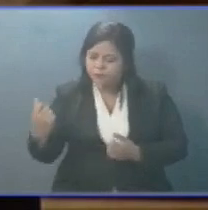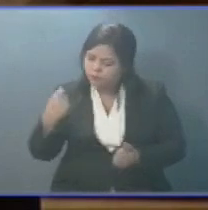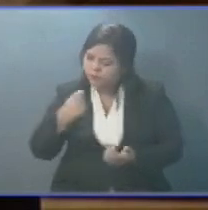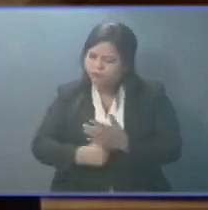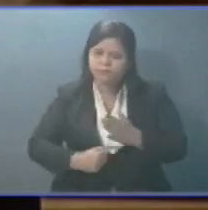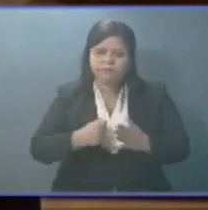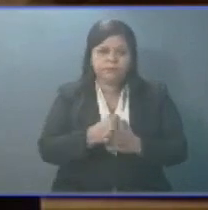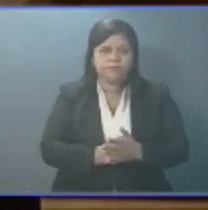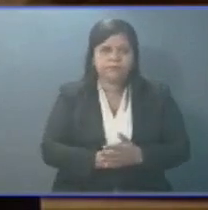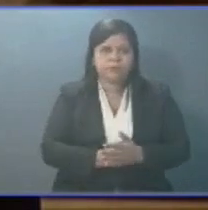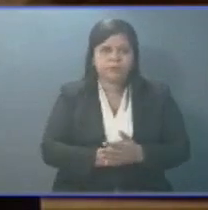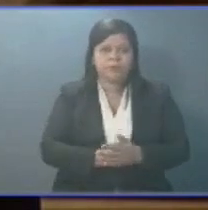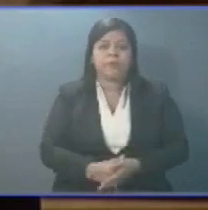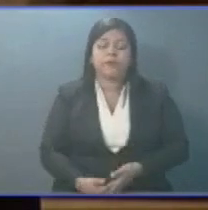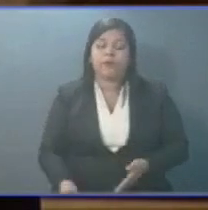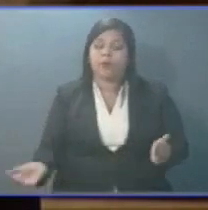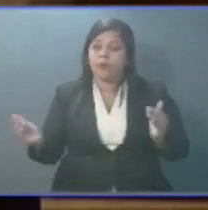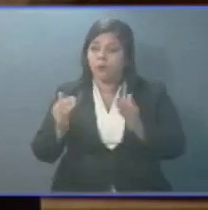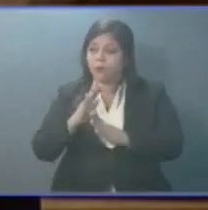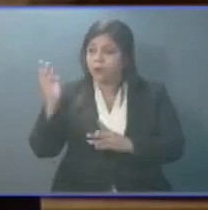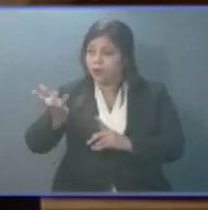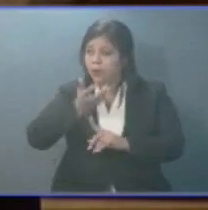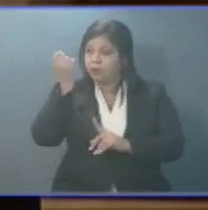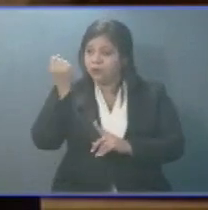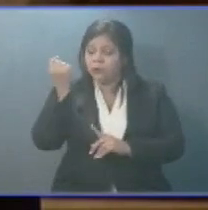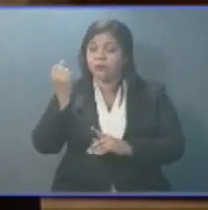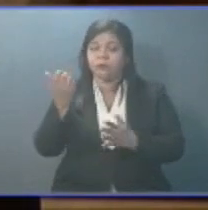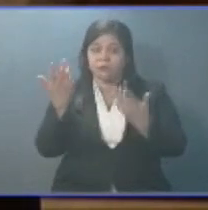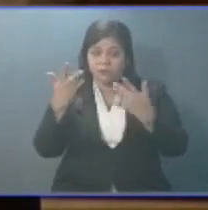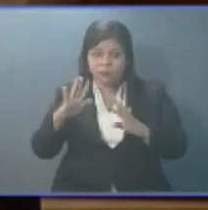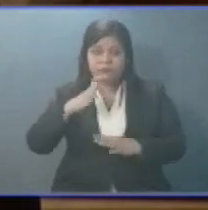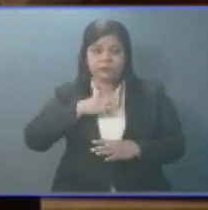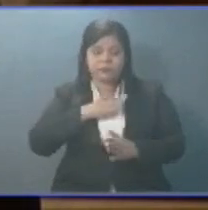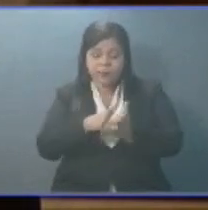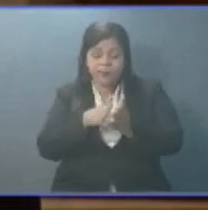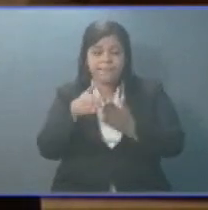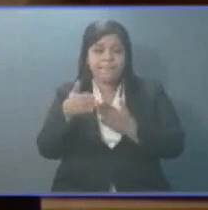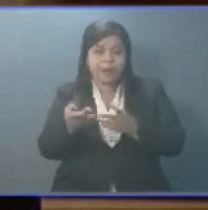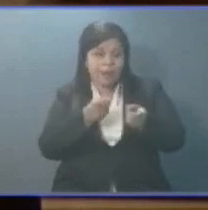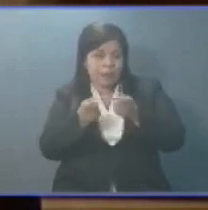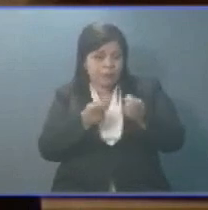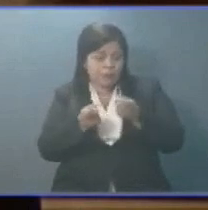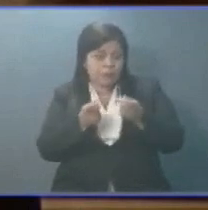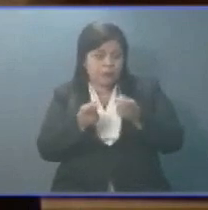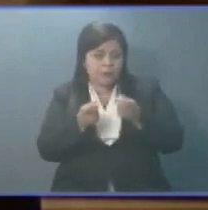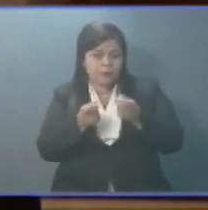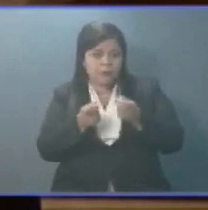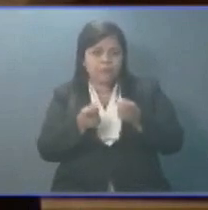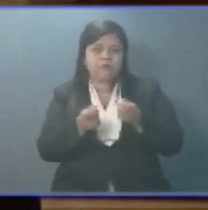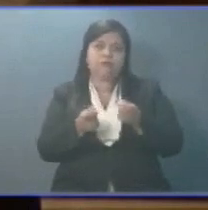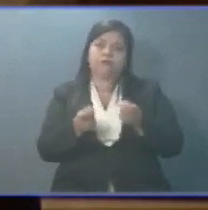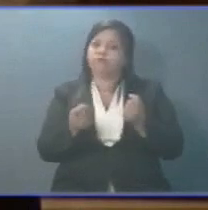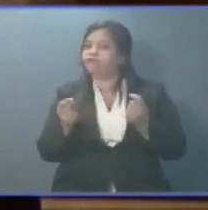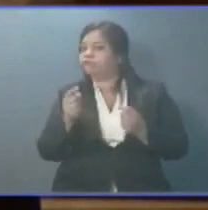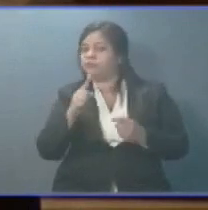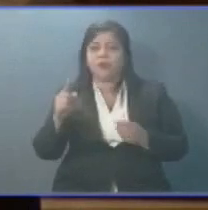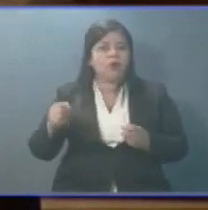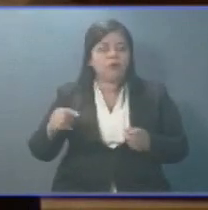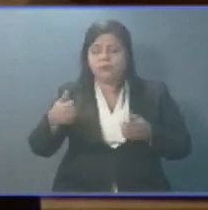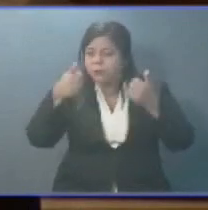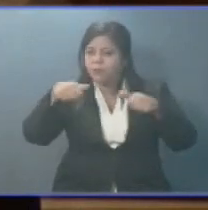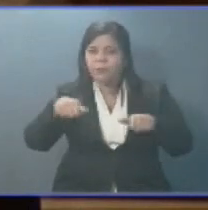mismo a pesar del éxito obtenido por el plan control territorial aún no se aprueban los fondos